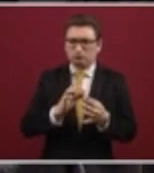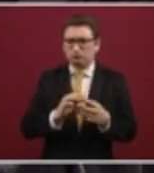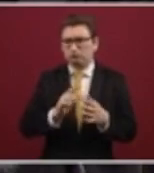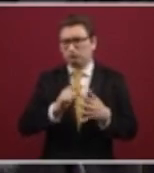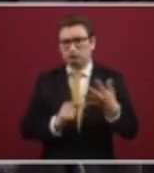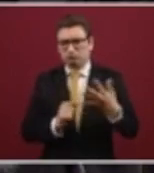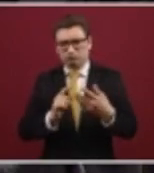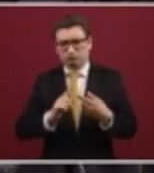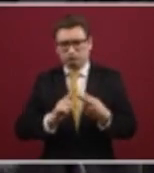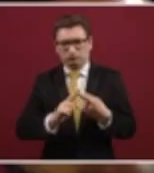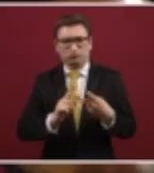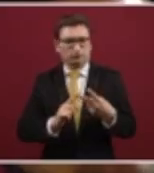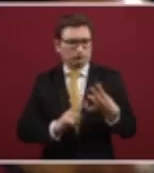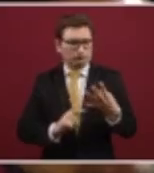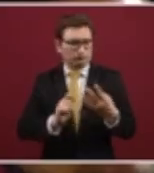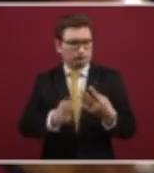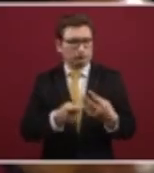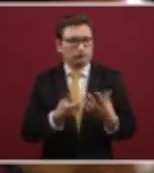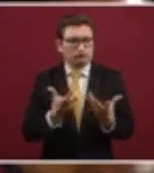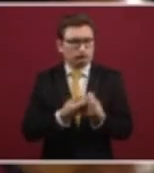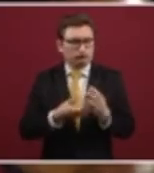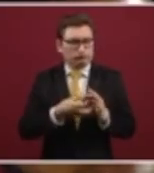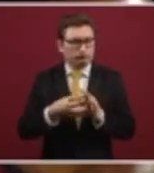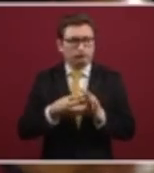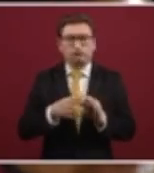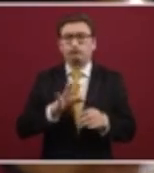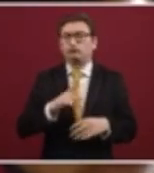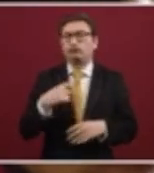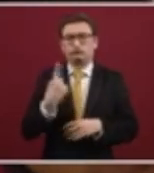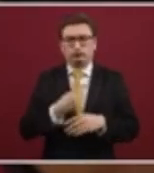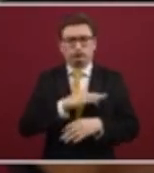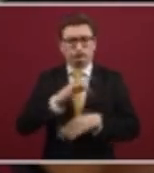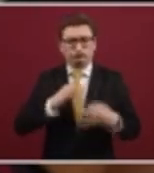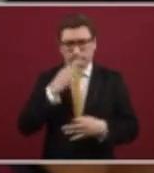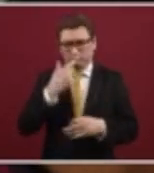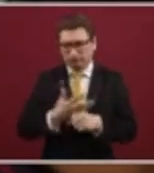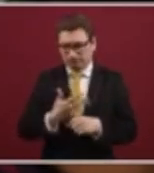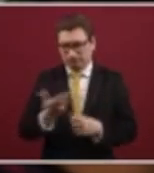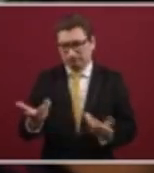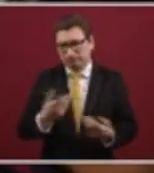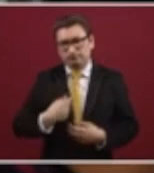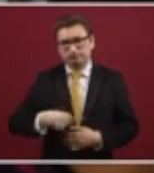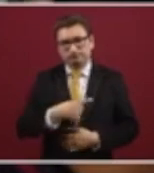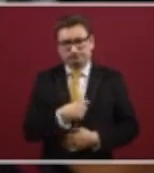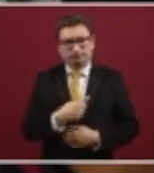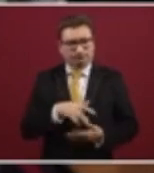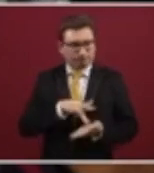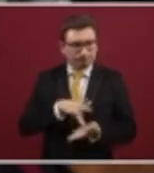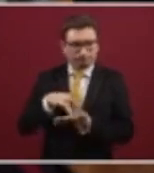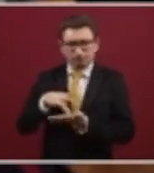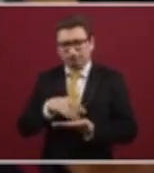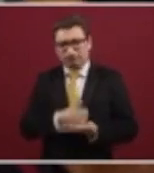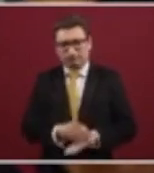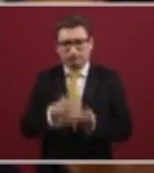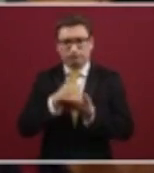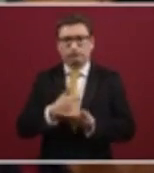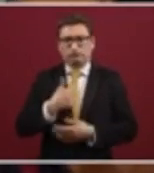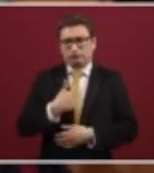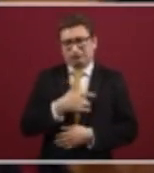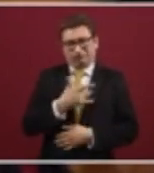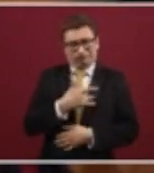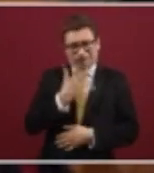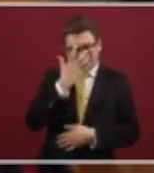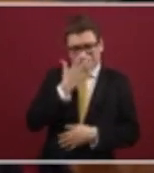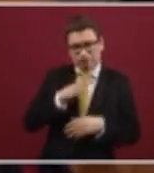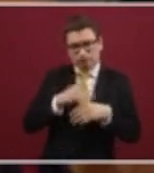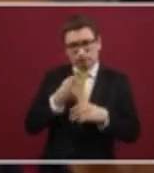para cerrar filas. Porque es tarea de todos y hay que coadyuvar. A mí me daría mucha pena que